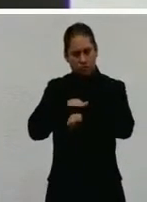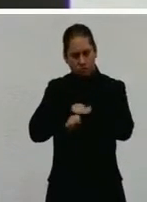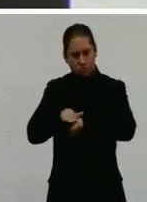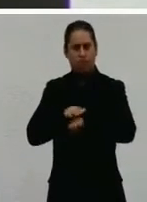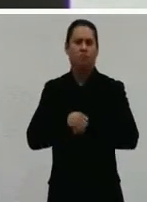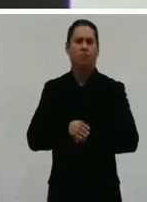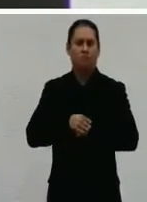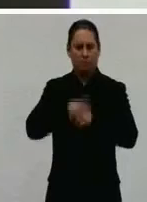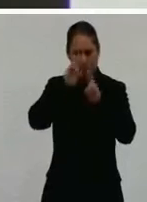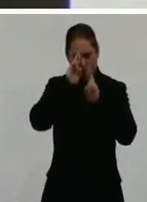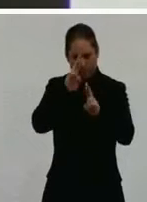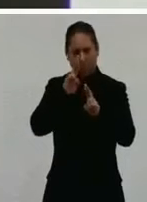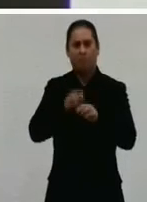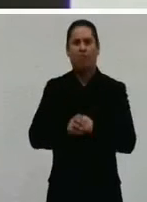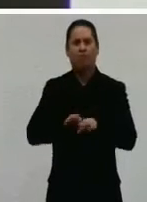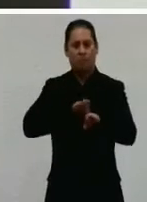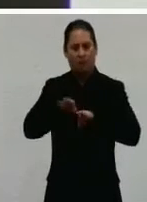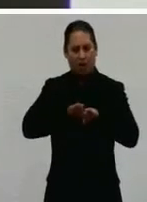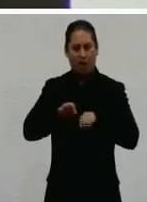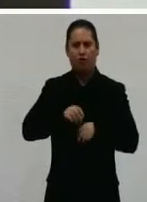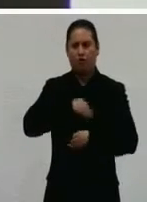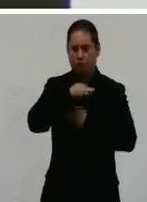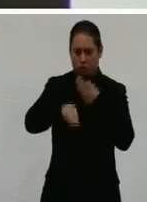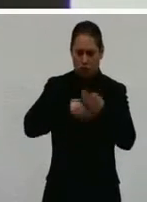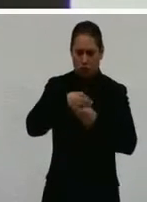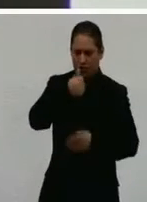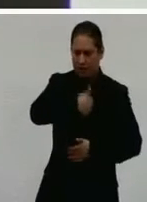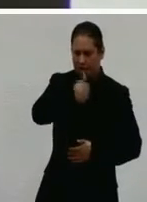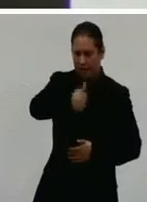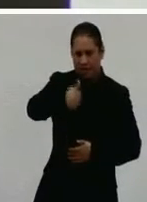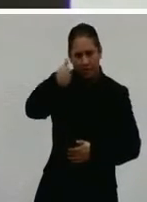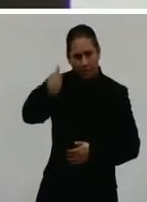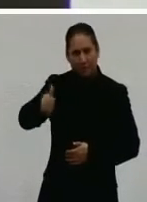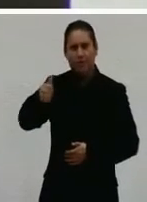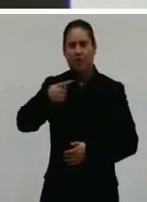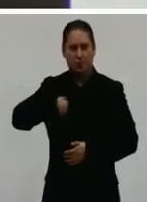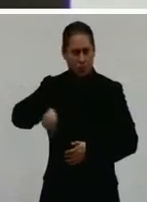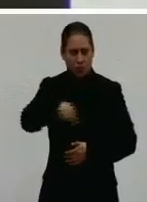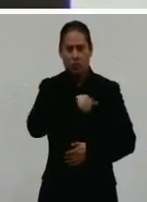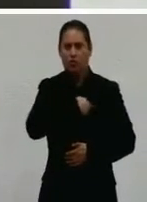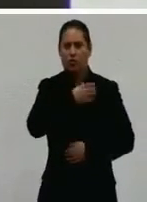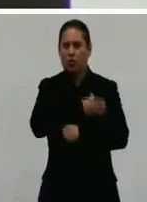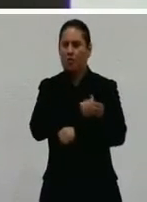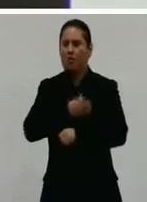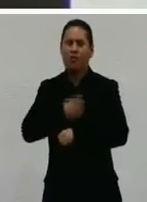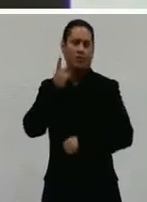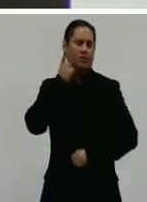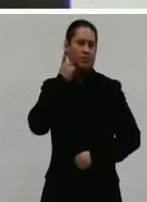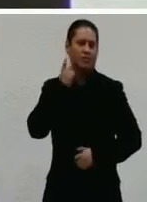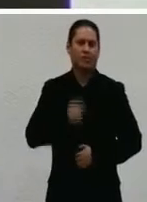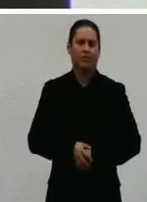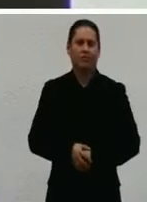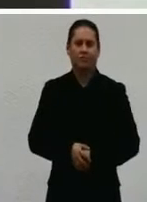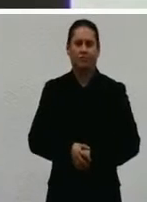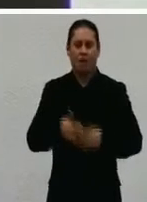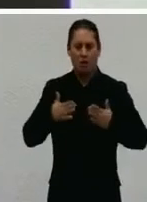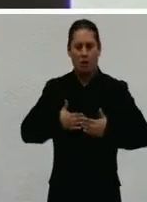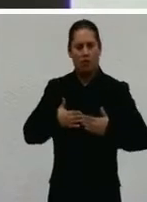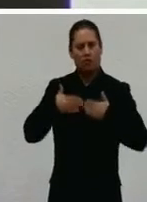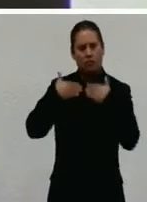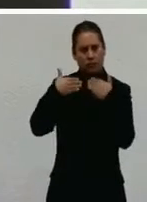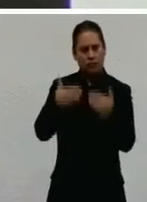el trabajo de todos y de cada uno de nuestros compañeros legisladores y confiamos